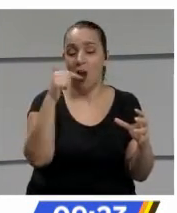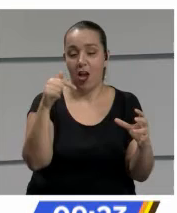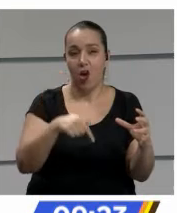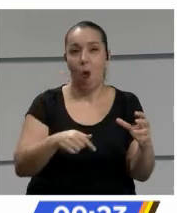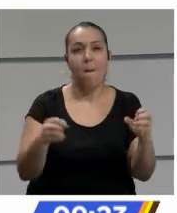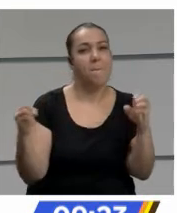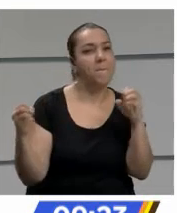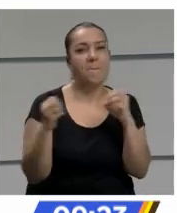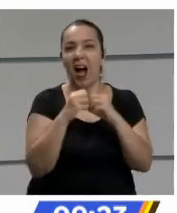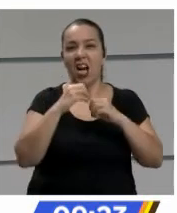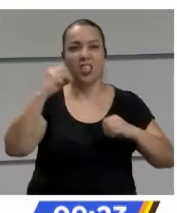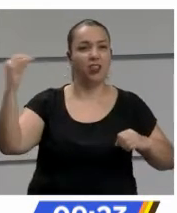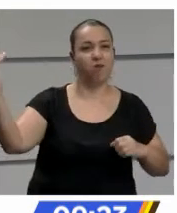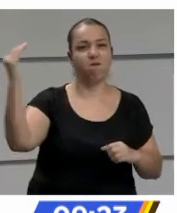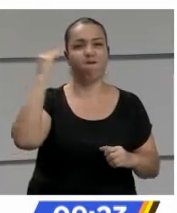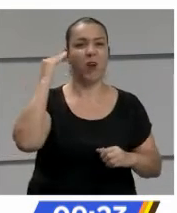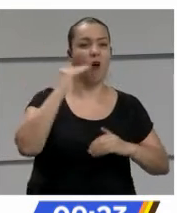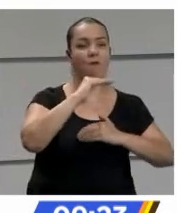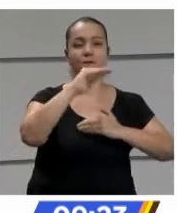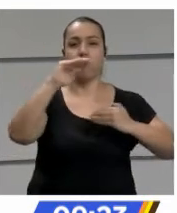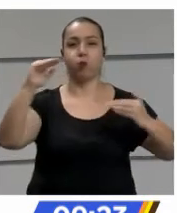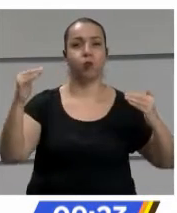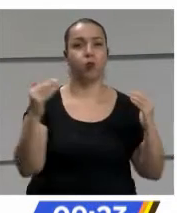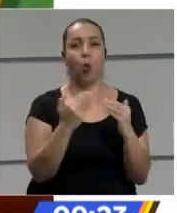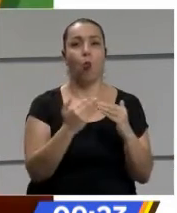sería el más sabio de todos.